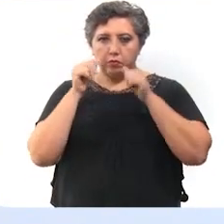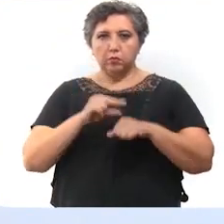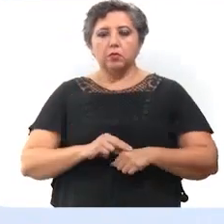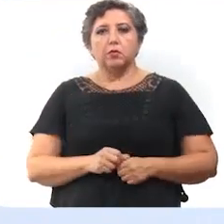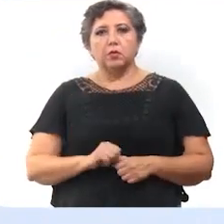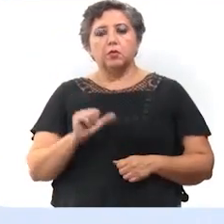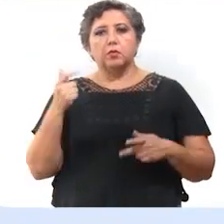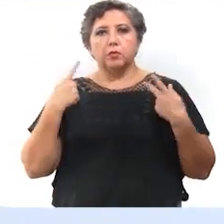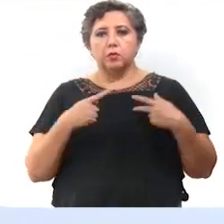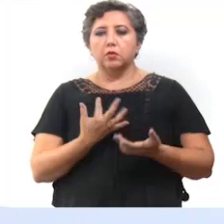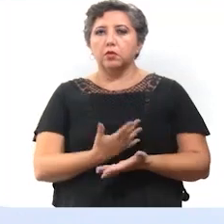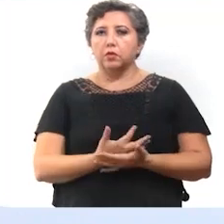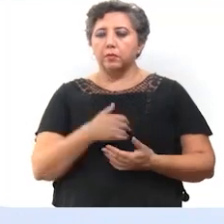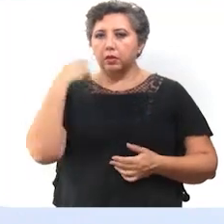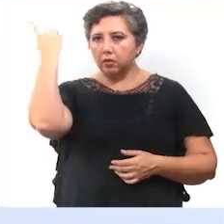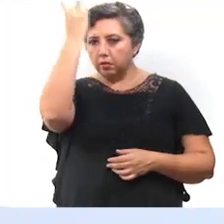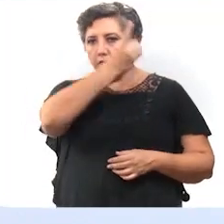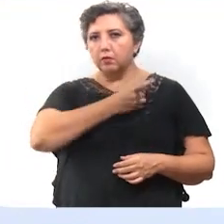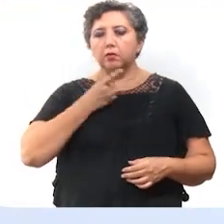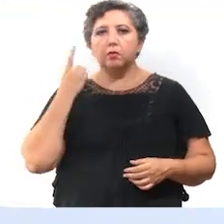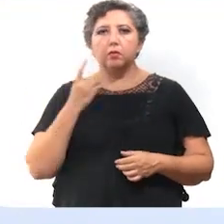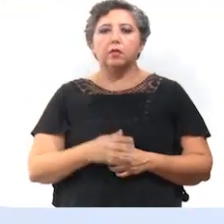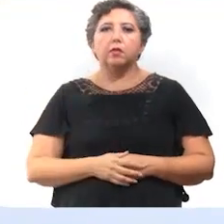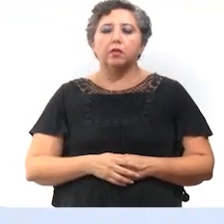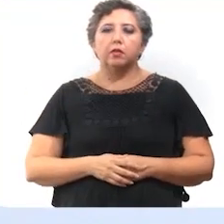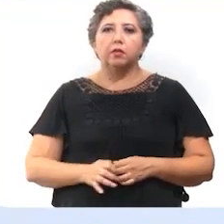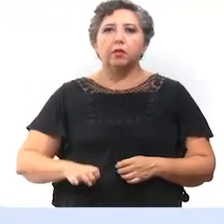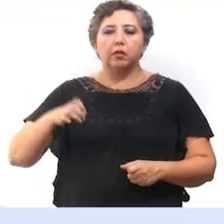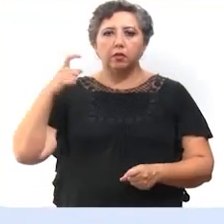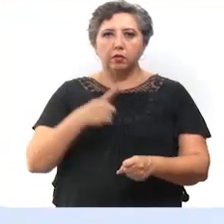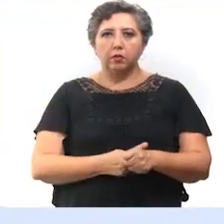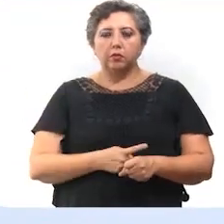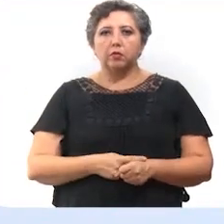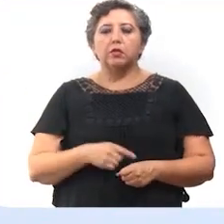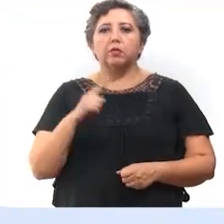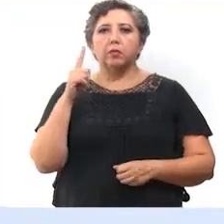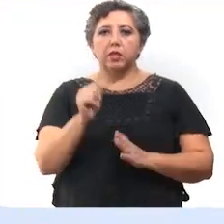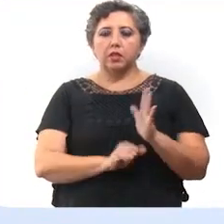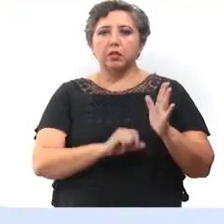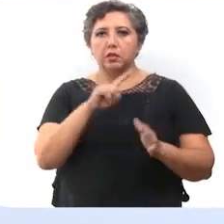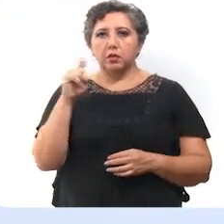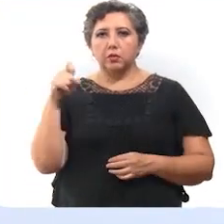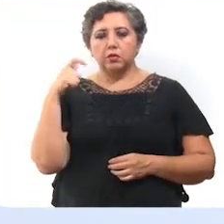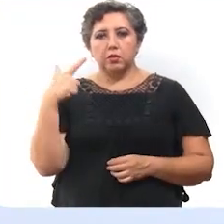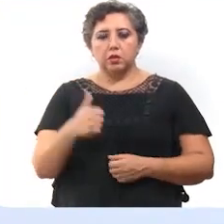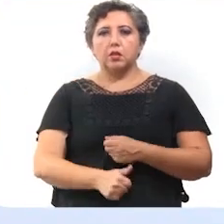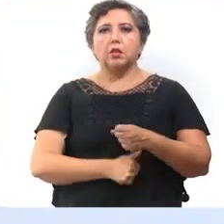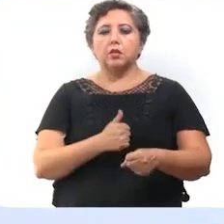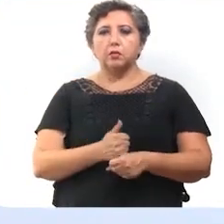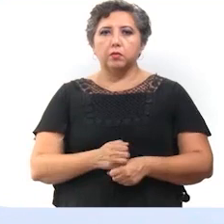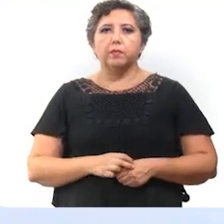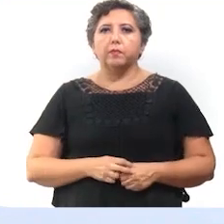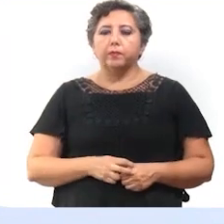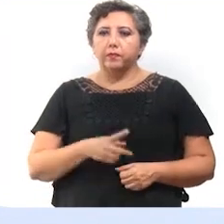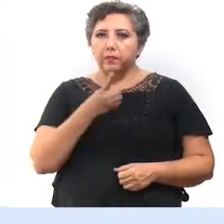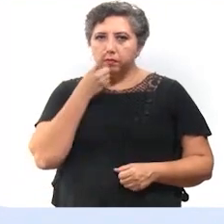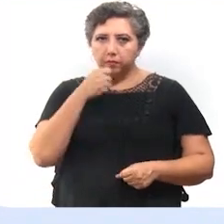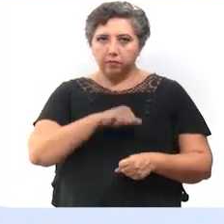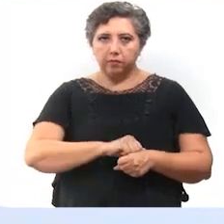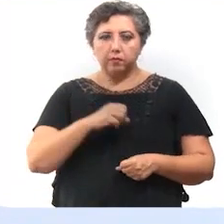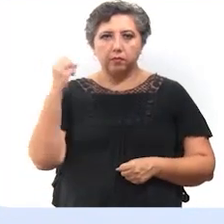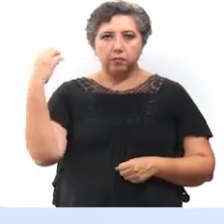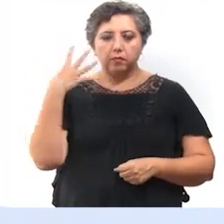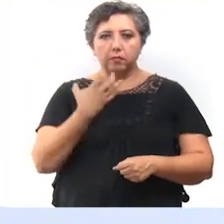total. Hay otros pacientes a la espera de diagnóstico. El rango de edad de los casos es de 1 mes a 107 años. Los